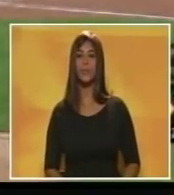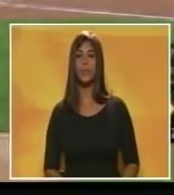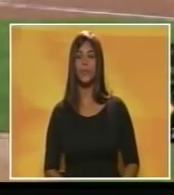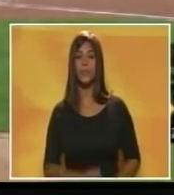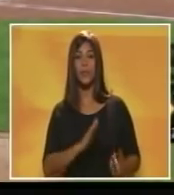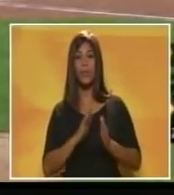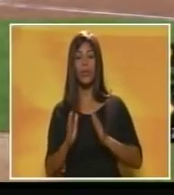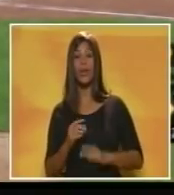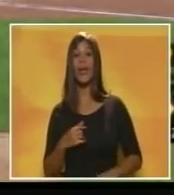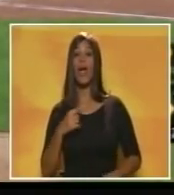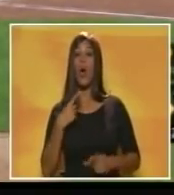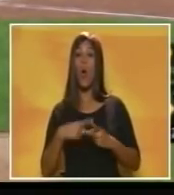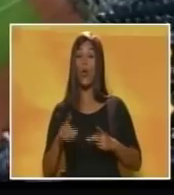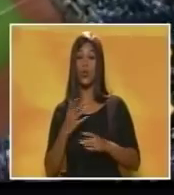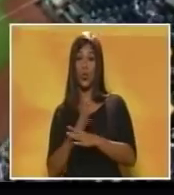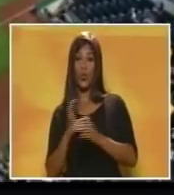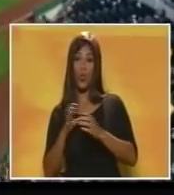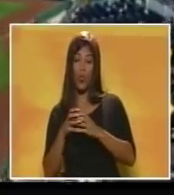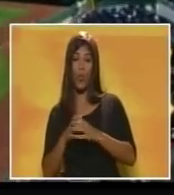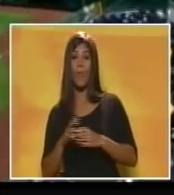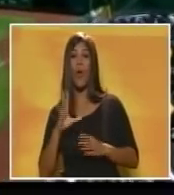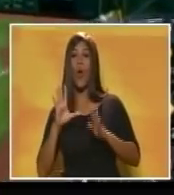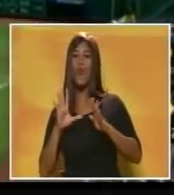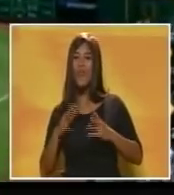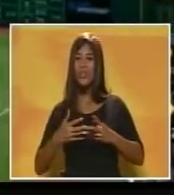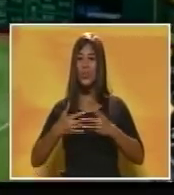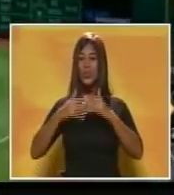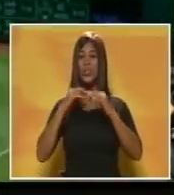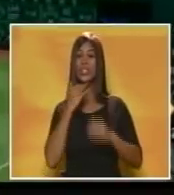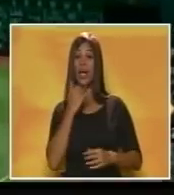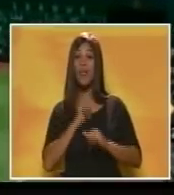Texas ante Pittsburgh, 9º inning, picheo que se queda alto